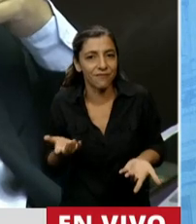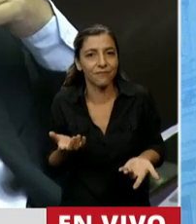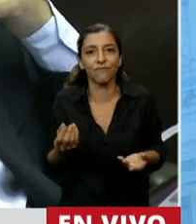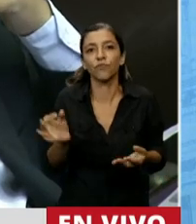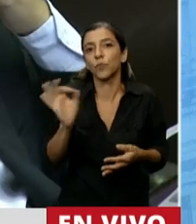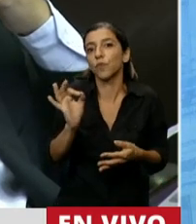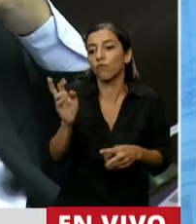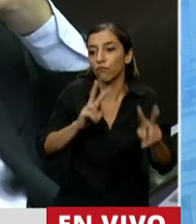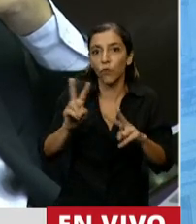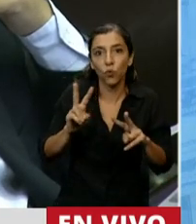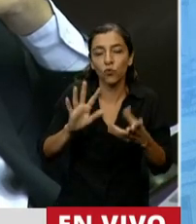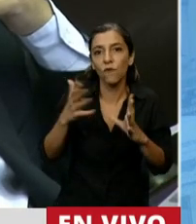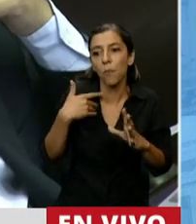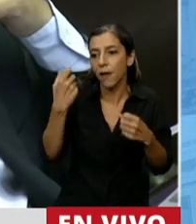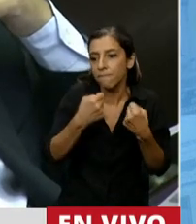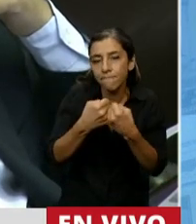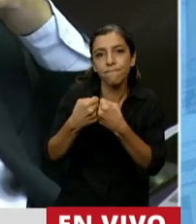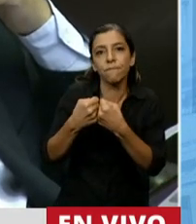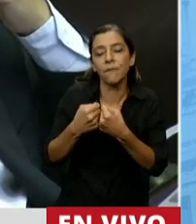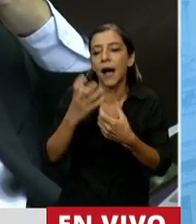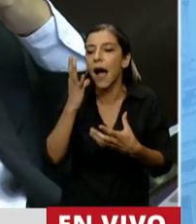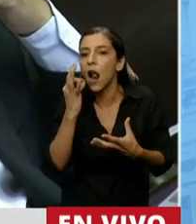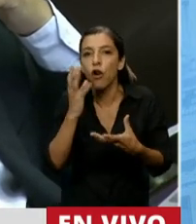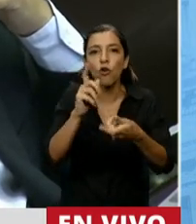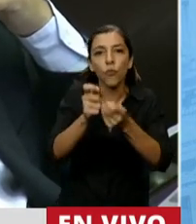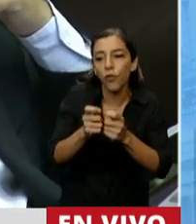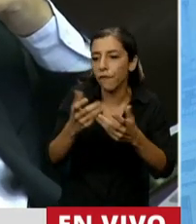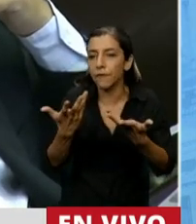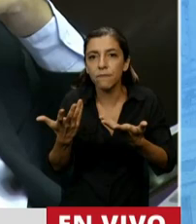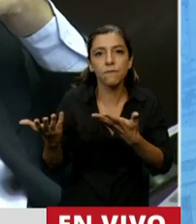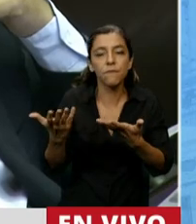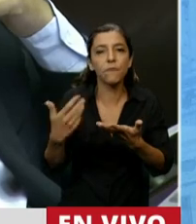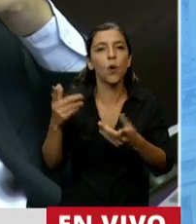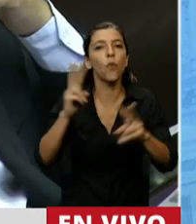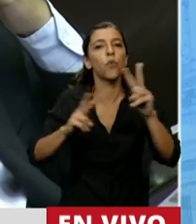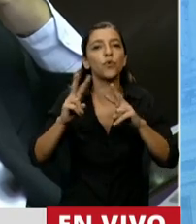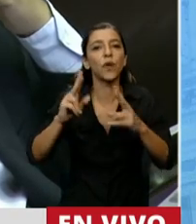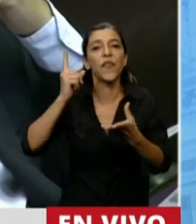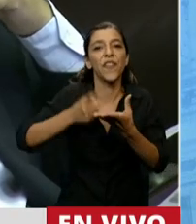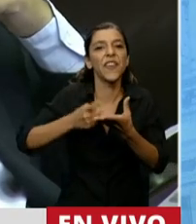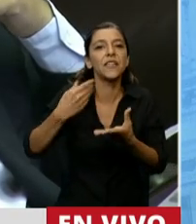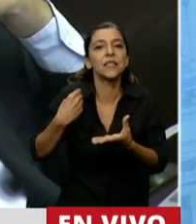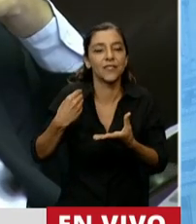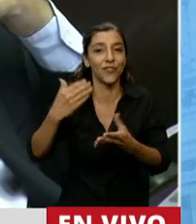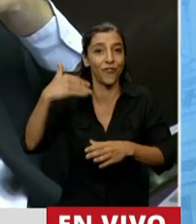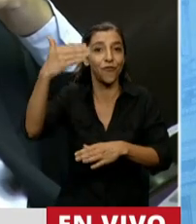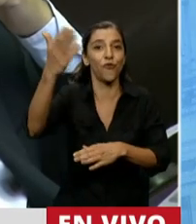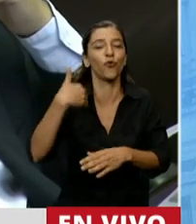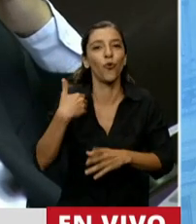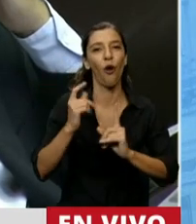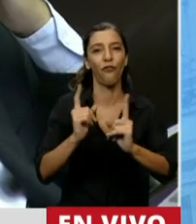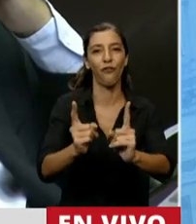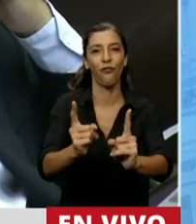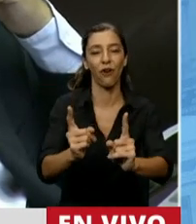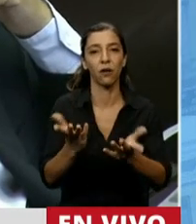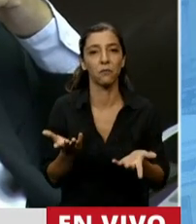posibilidad de ponernos de acuerdo todas las fuerzas políticas en adoptar una decisión que se traslade en el tiempo como política de Estado, es como tenemos